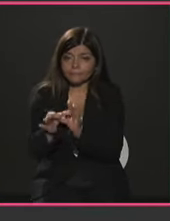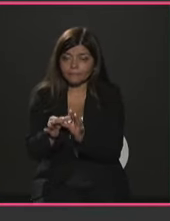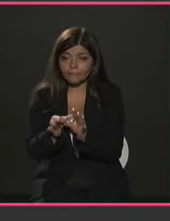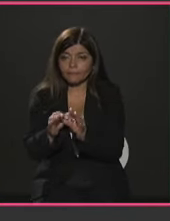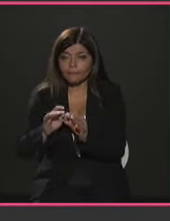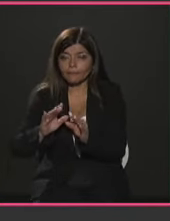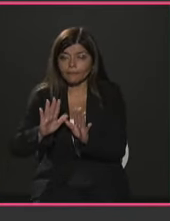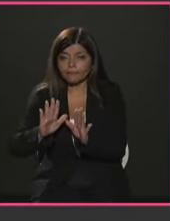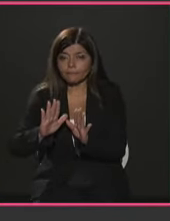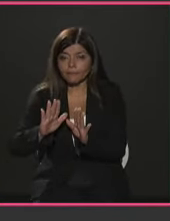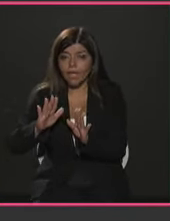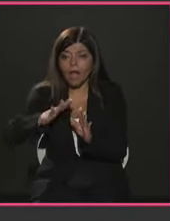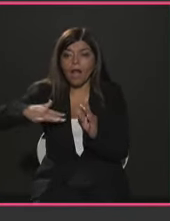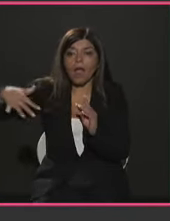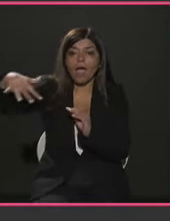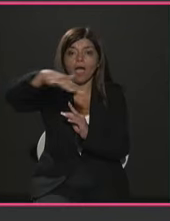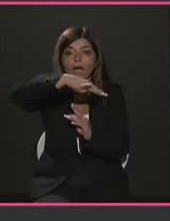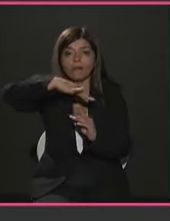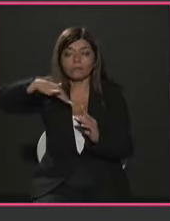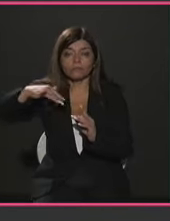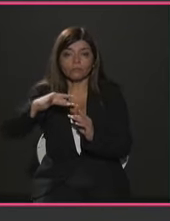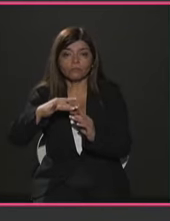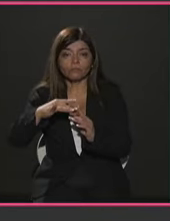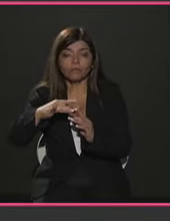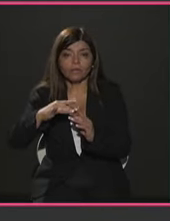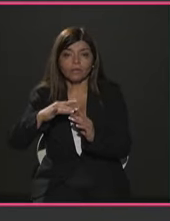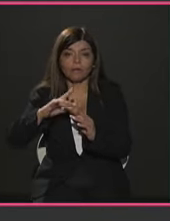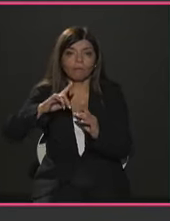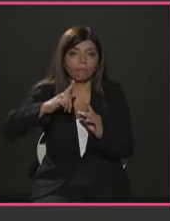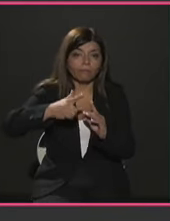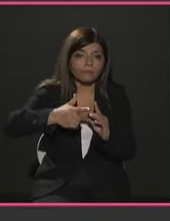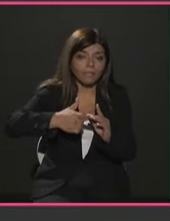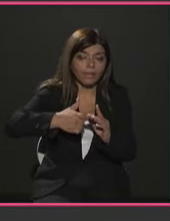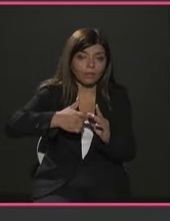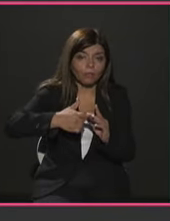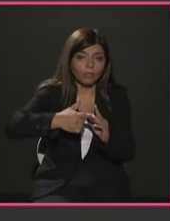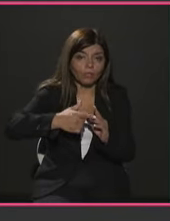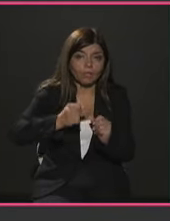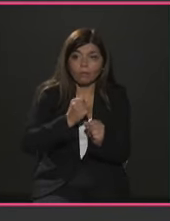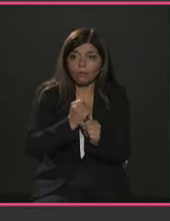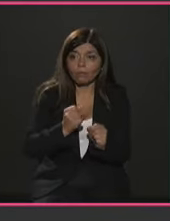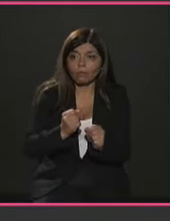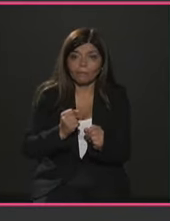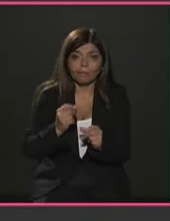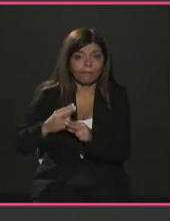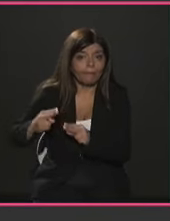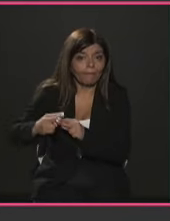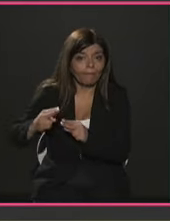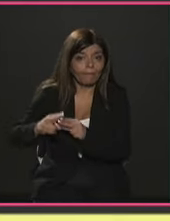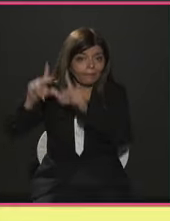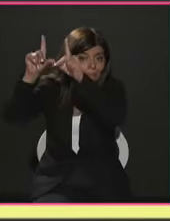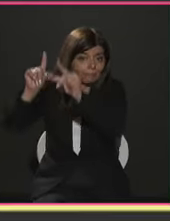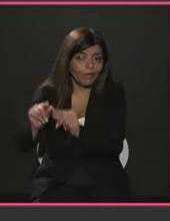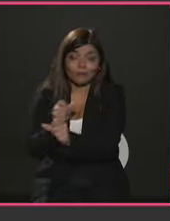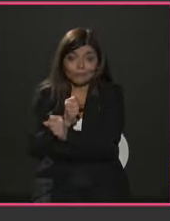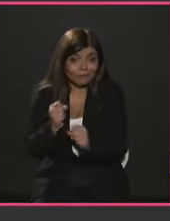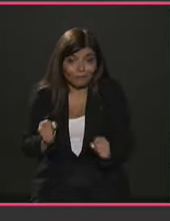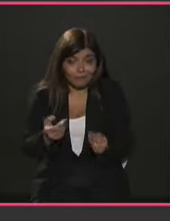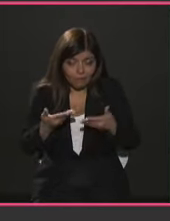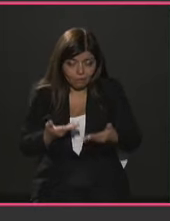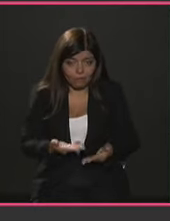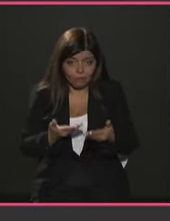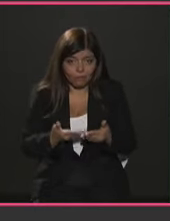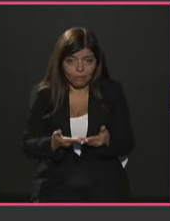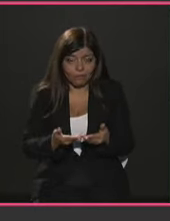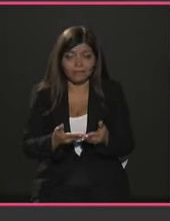dura poco en la atmosfera hace que no podamos hacer mucho para reducirlo pero esta la